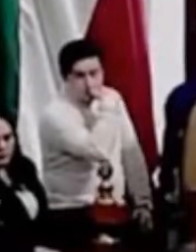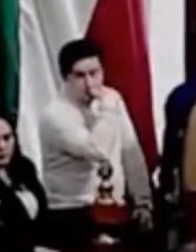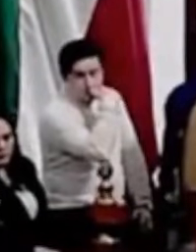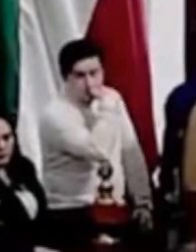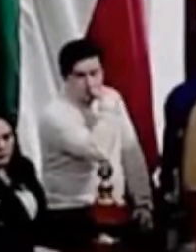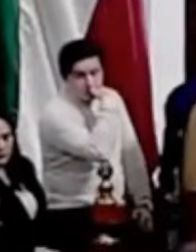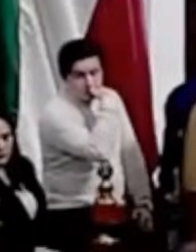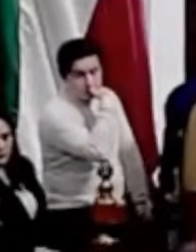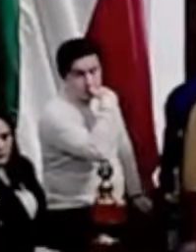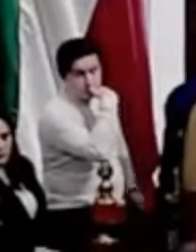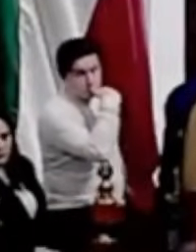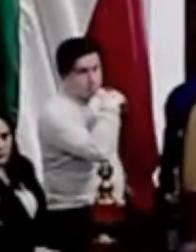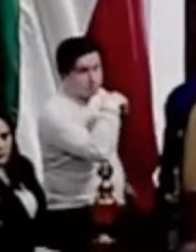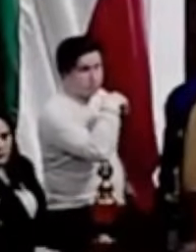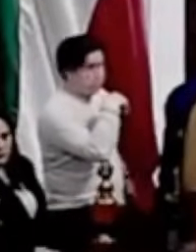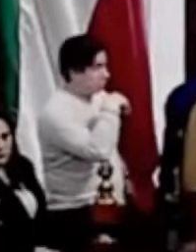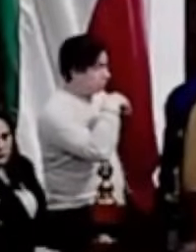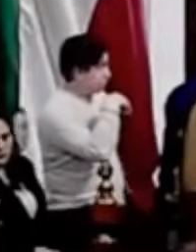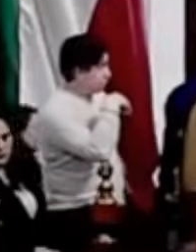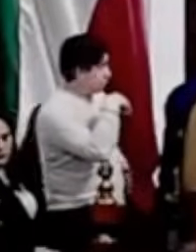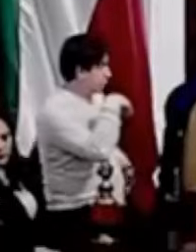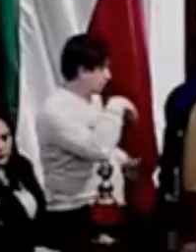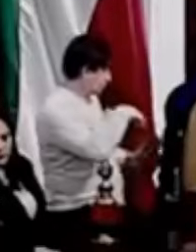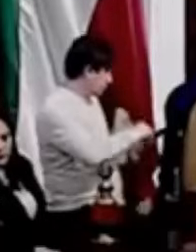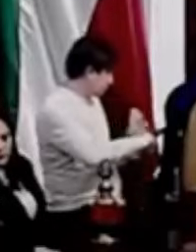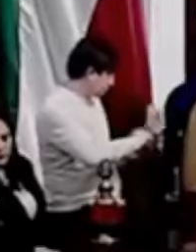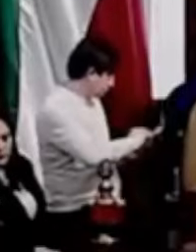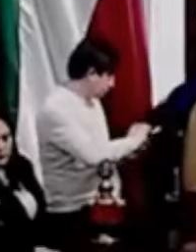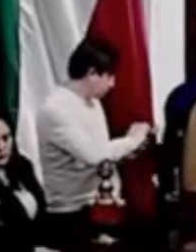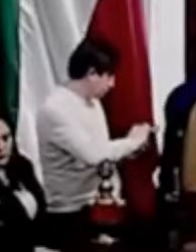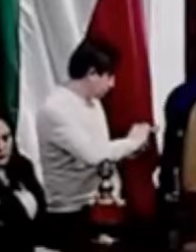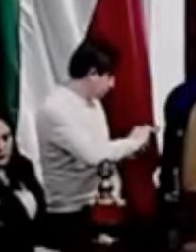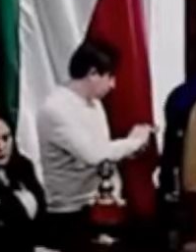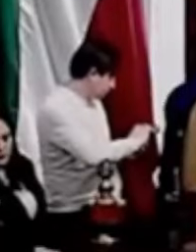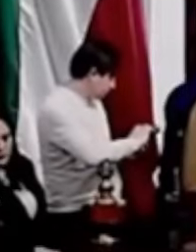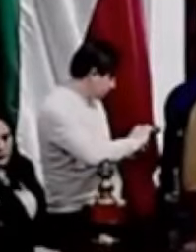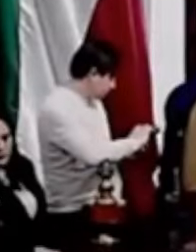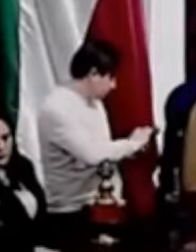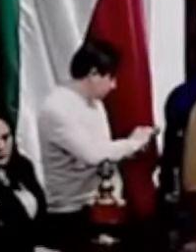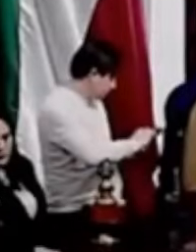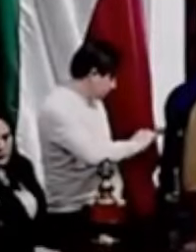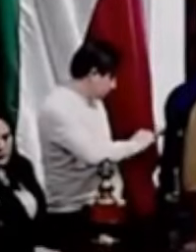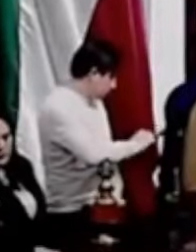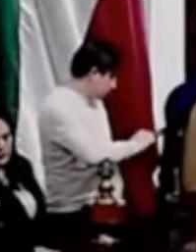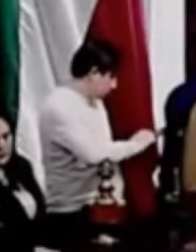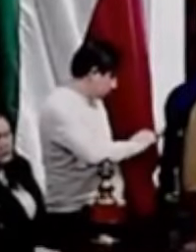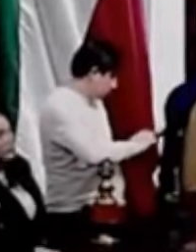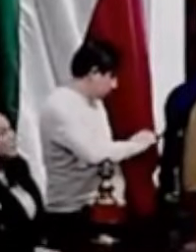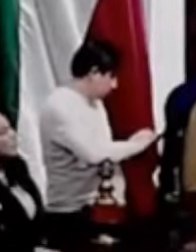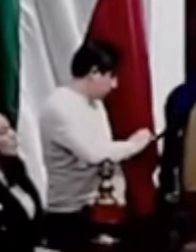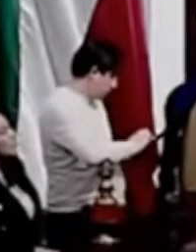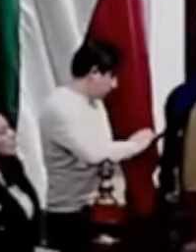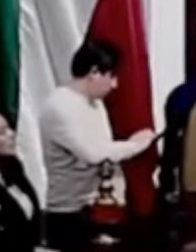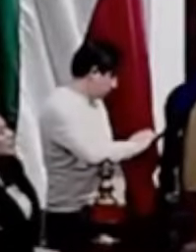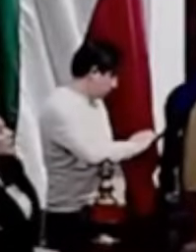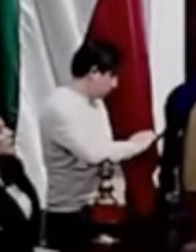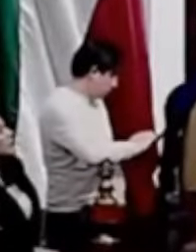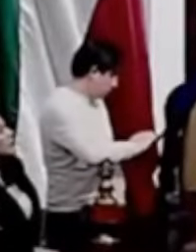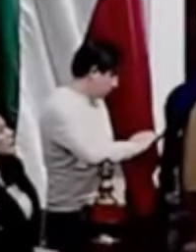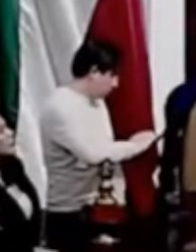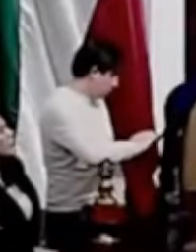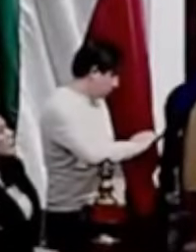Xochitl? Yo estaba en la parte de abajo en la tribuna, ¿no? Intentando decirle al presidente de la